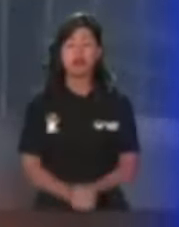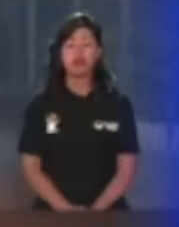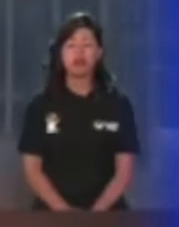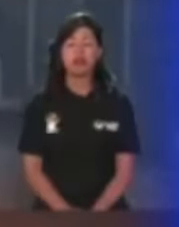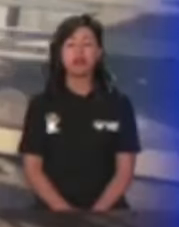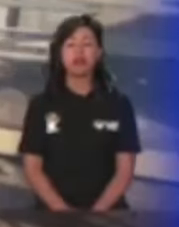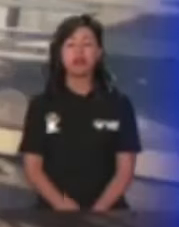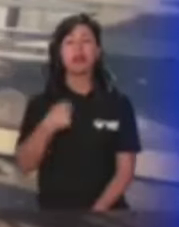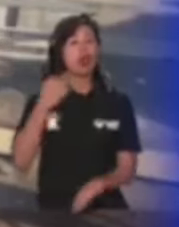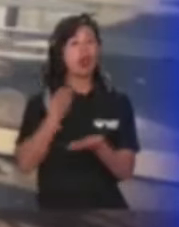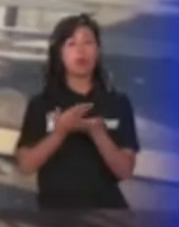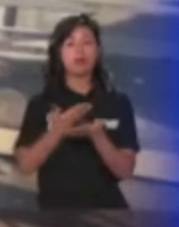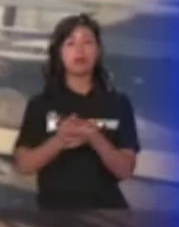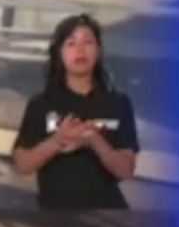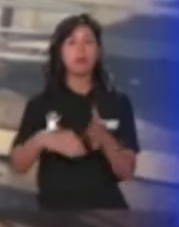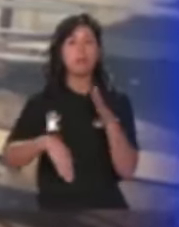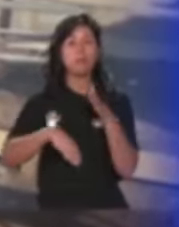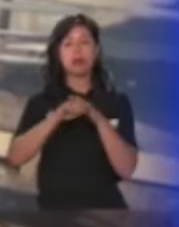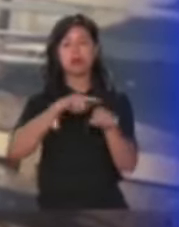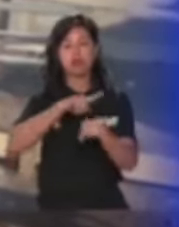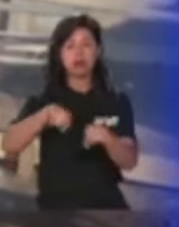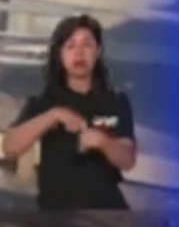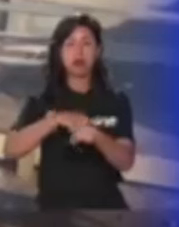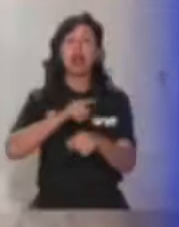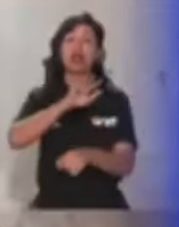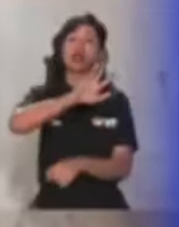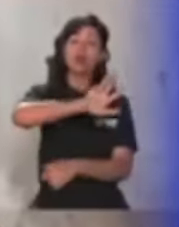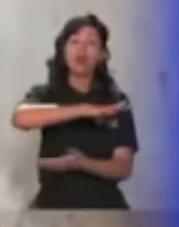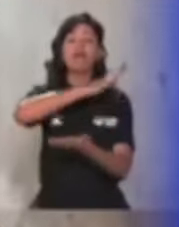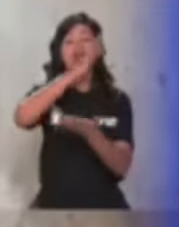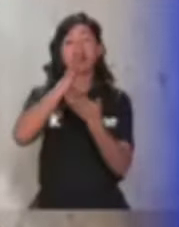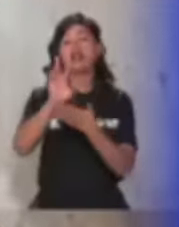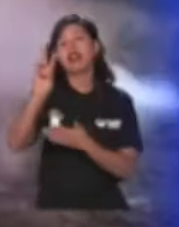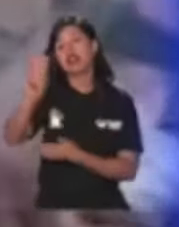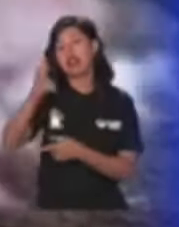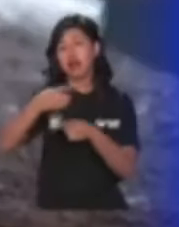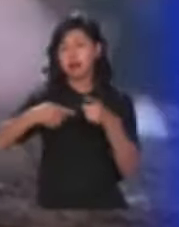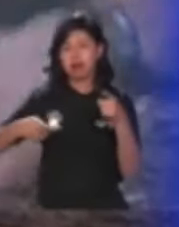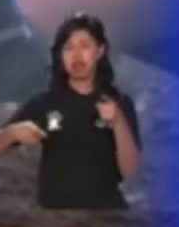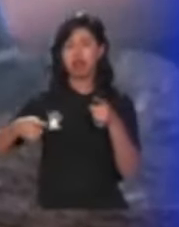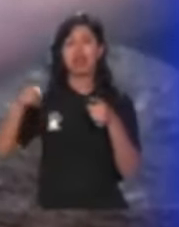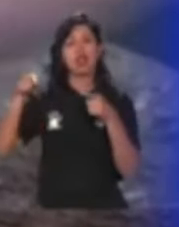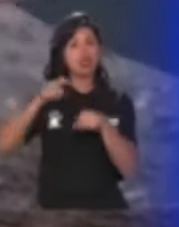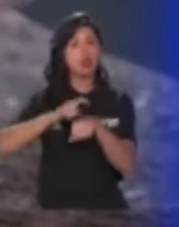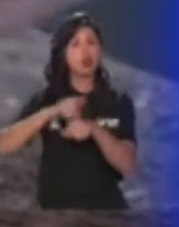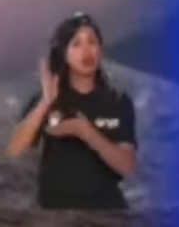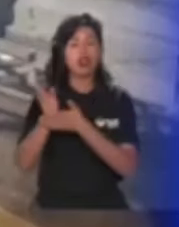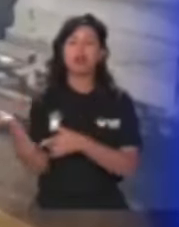Tengo que aprovechar al máximo la hora, de las 9 de la mañana hasta las 3 y media de la tarde. Esa hora yo ya tengo que